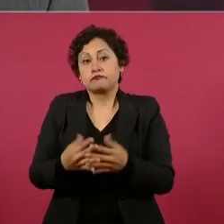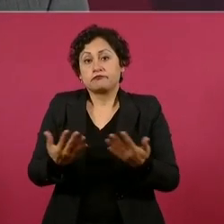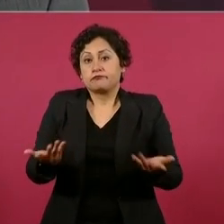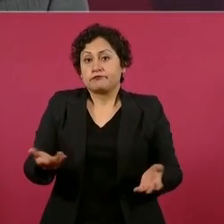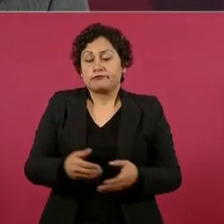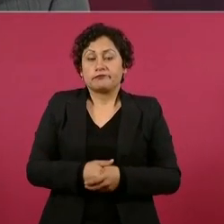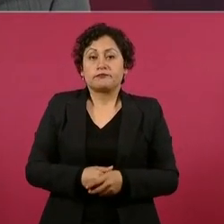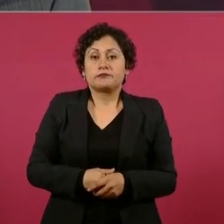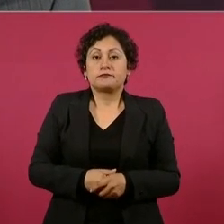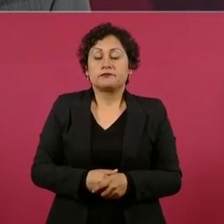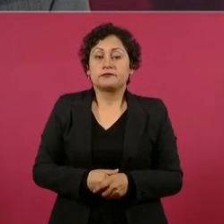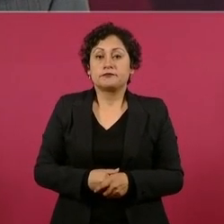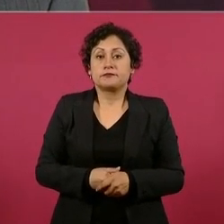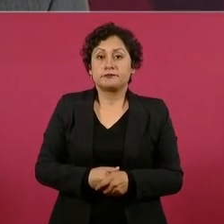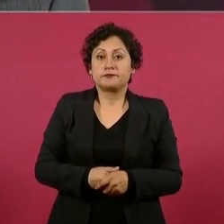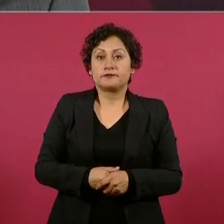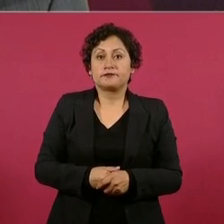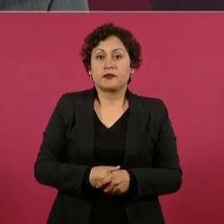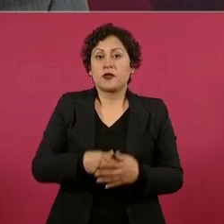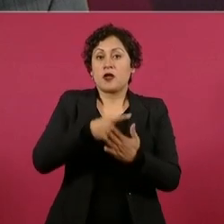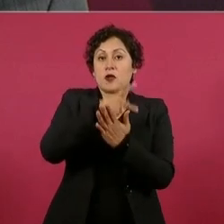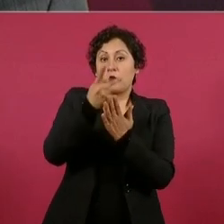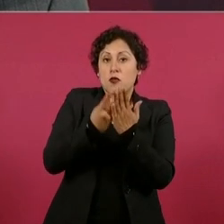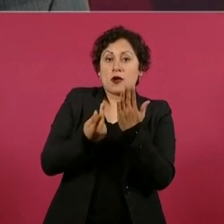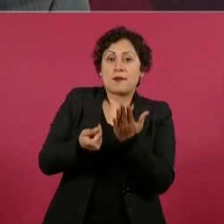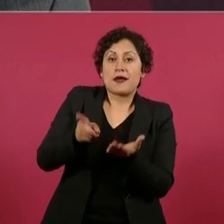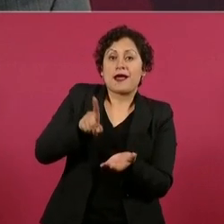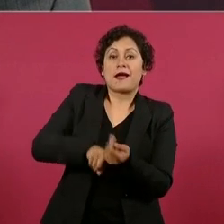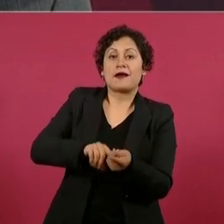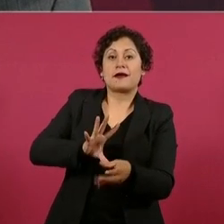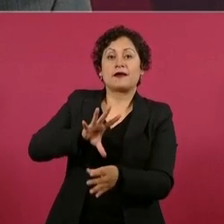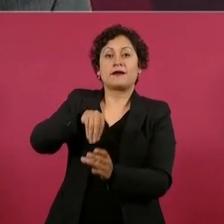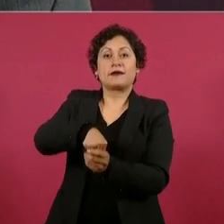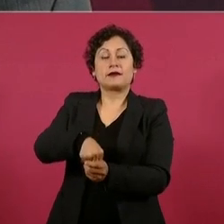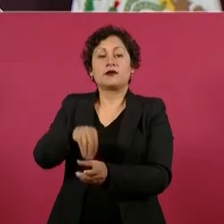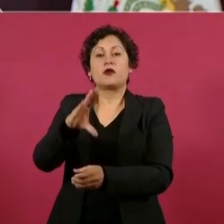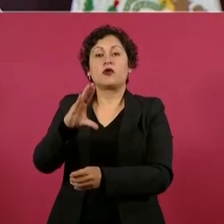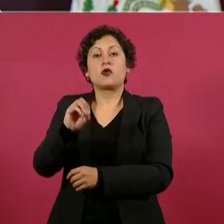todos los programas de Conagua,